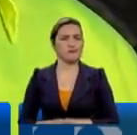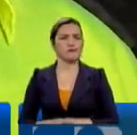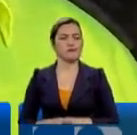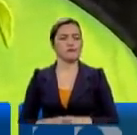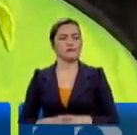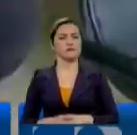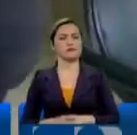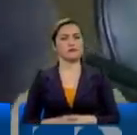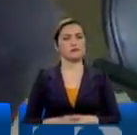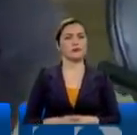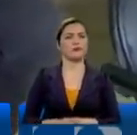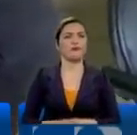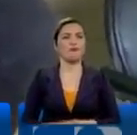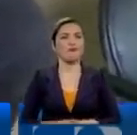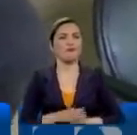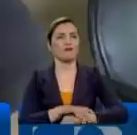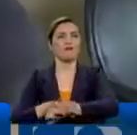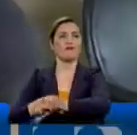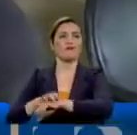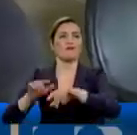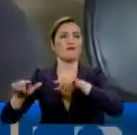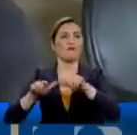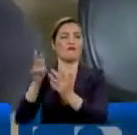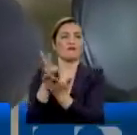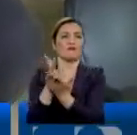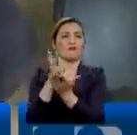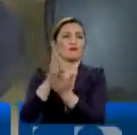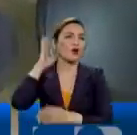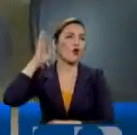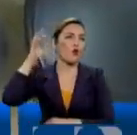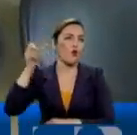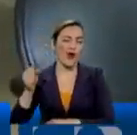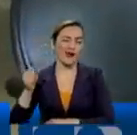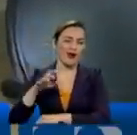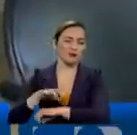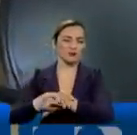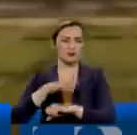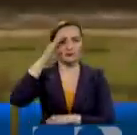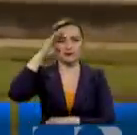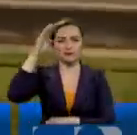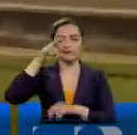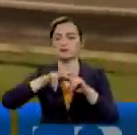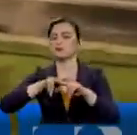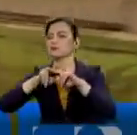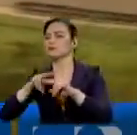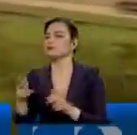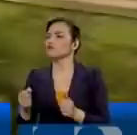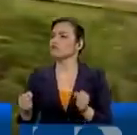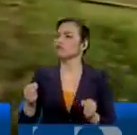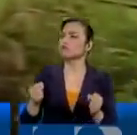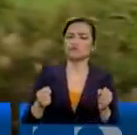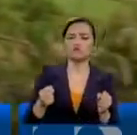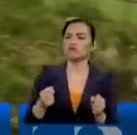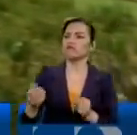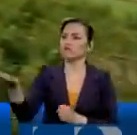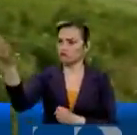entre venezolanos. Su detención se dio en las inmediaciones del terminal terrestre de Cuenca, cuando la policía realizaba patrullajes de rutina. En